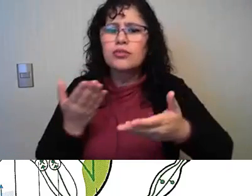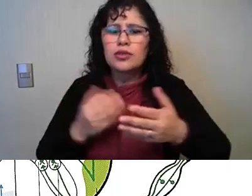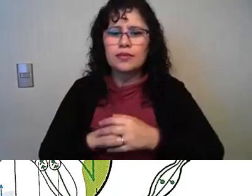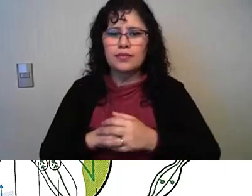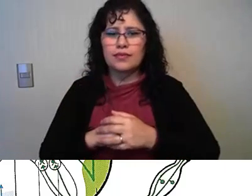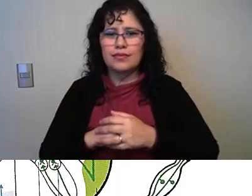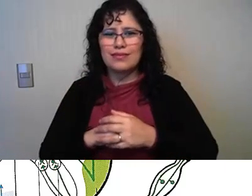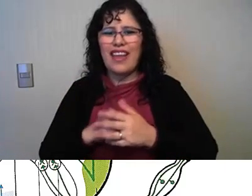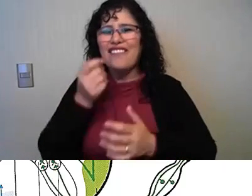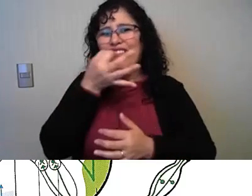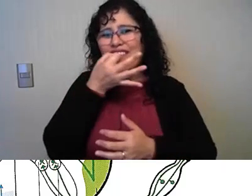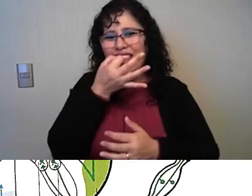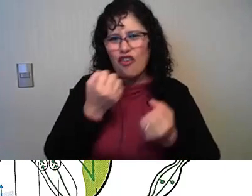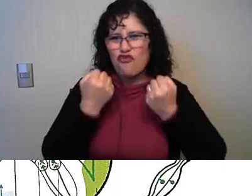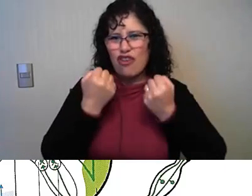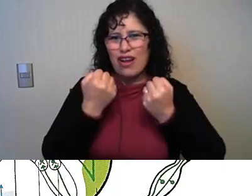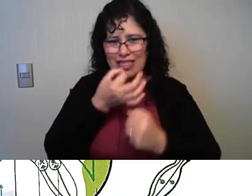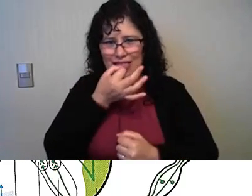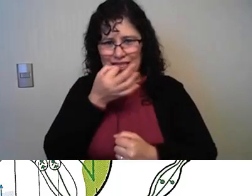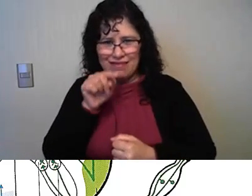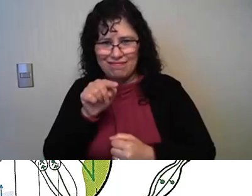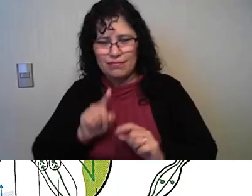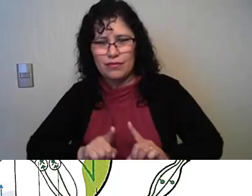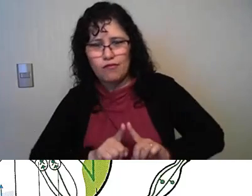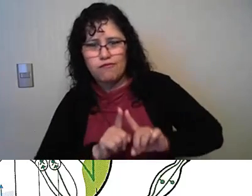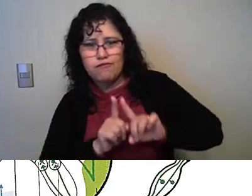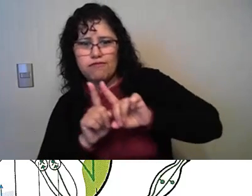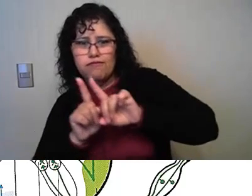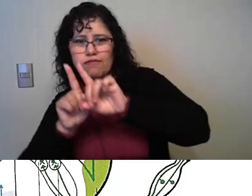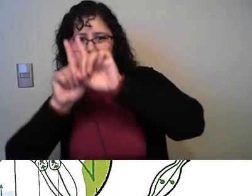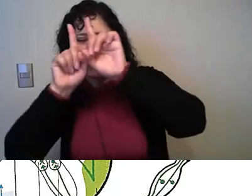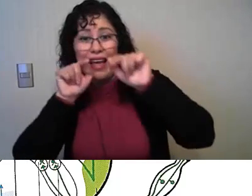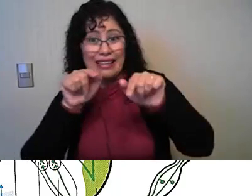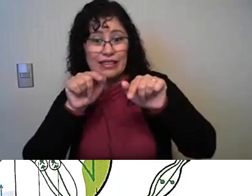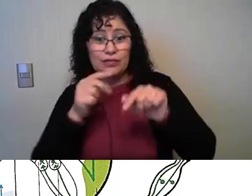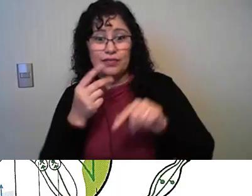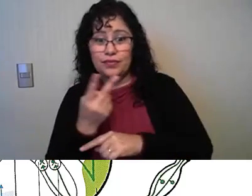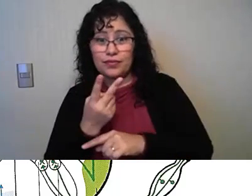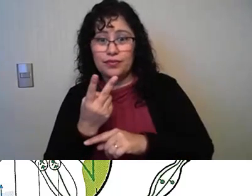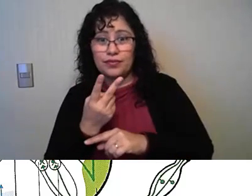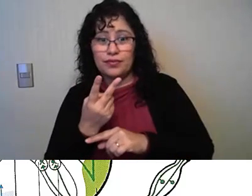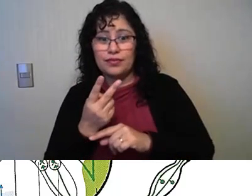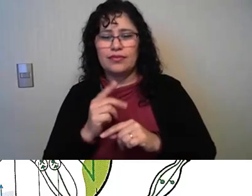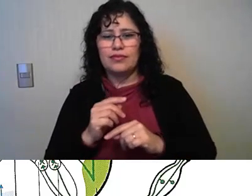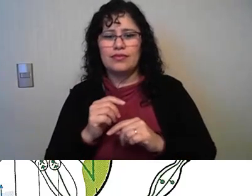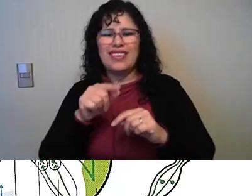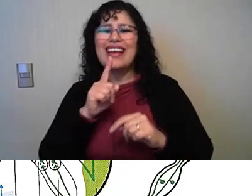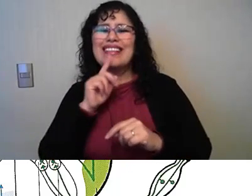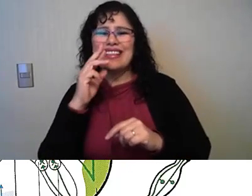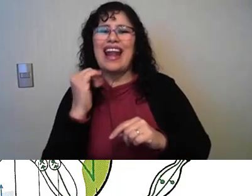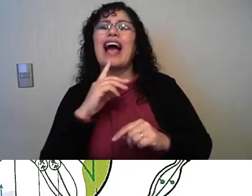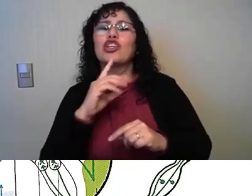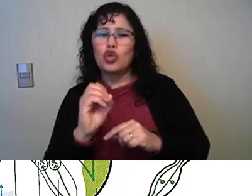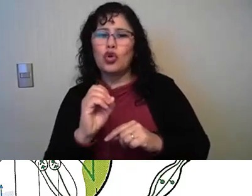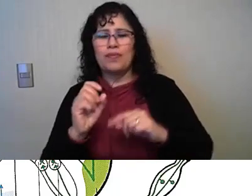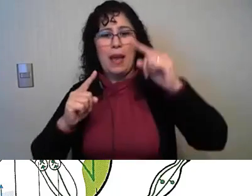líneas de color verde que están acá y corresponden a ambos tractos espinocerebelosos,